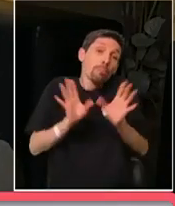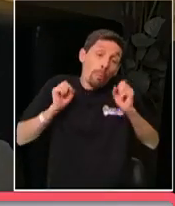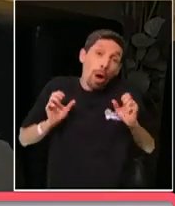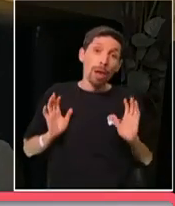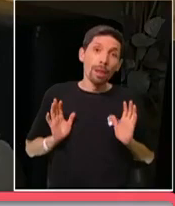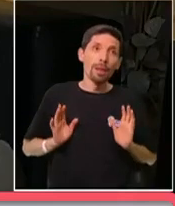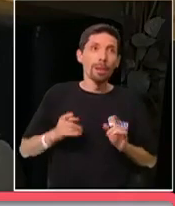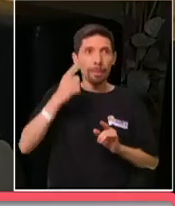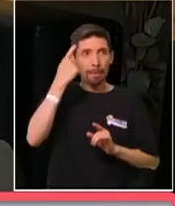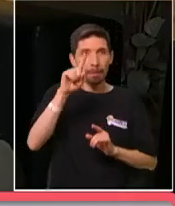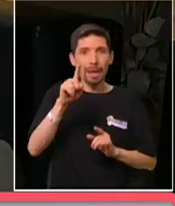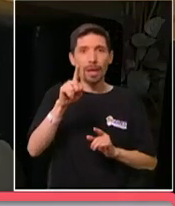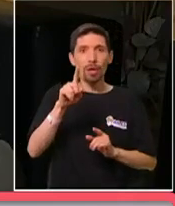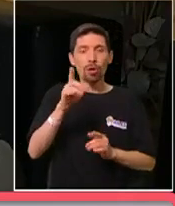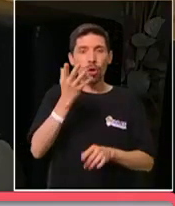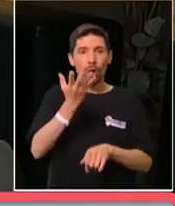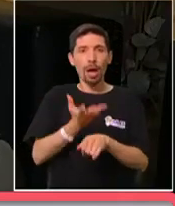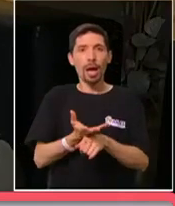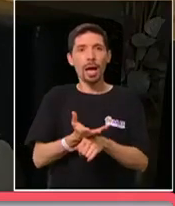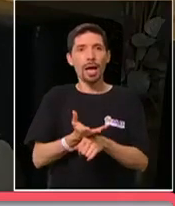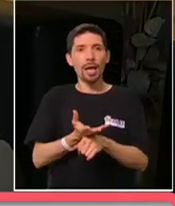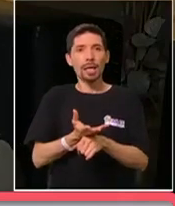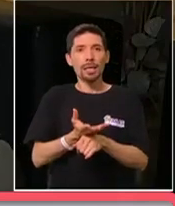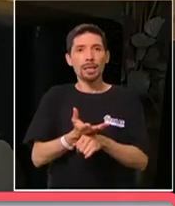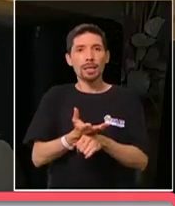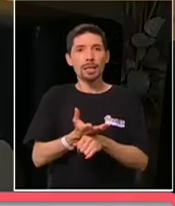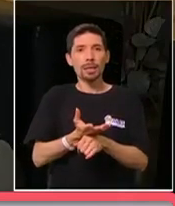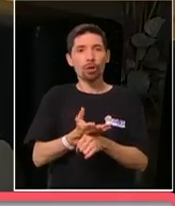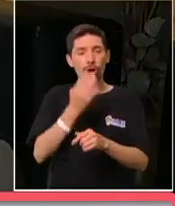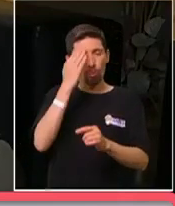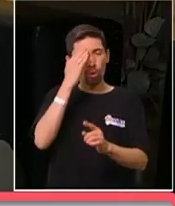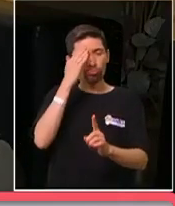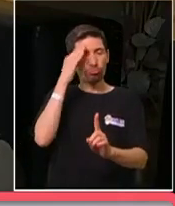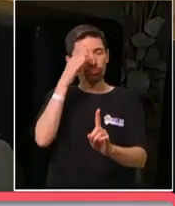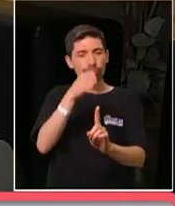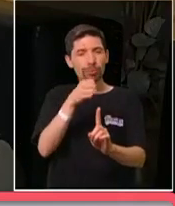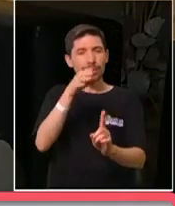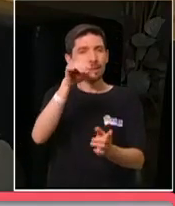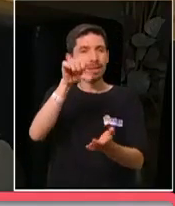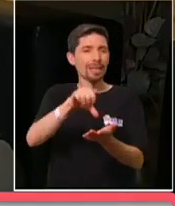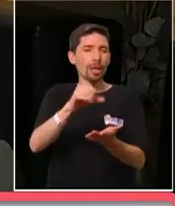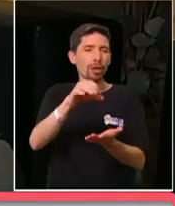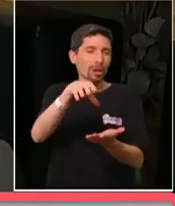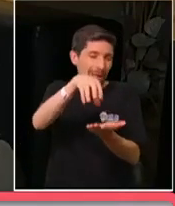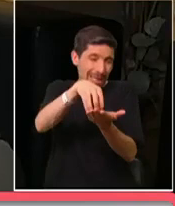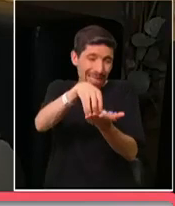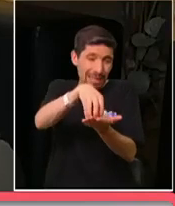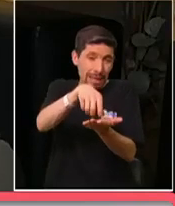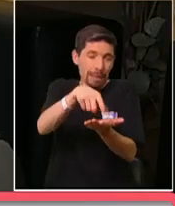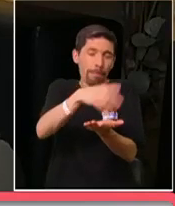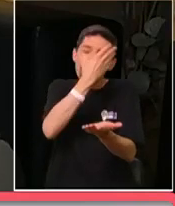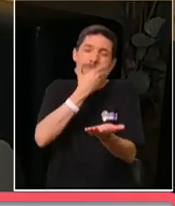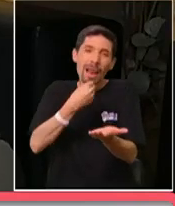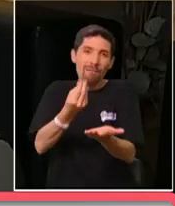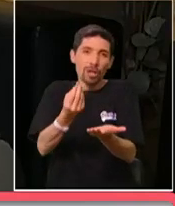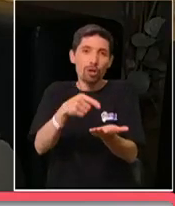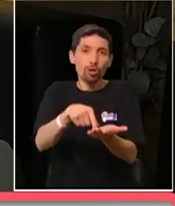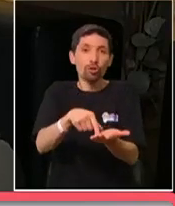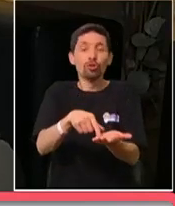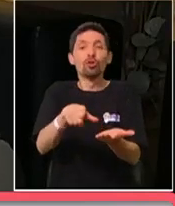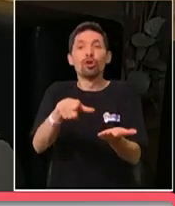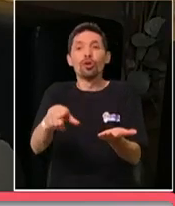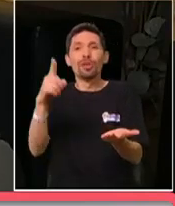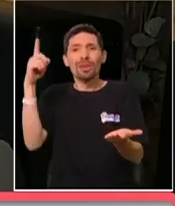un centro muy muy maravilloso. Chile ha hecho que nos unamos en tiempos